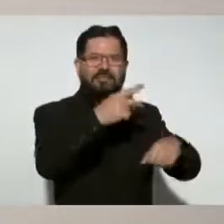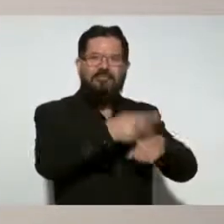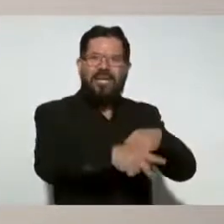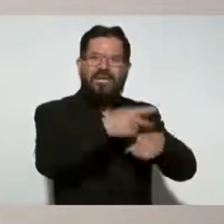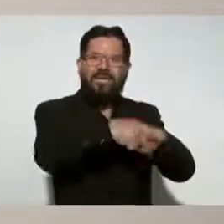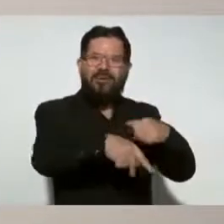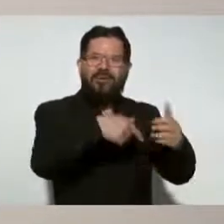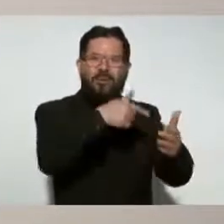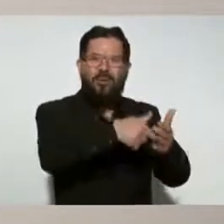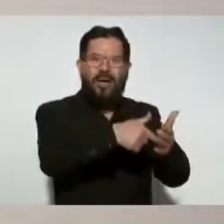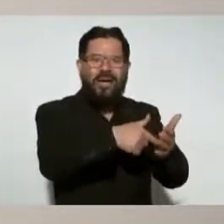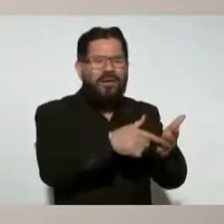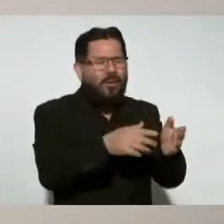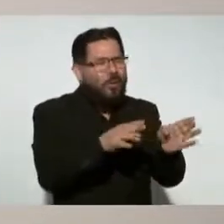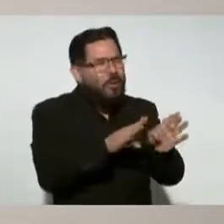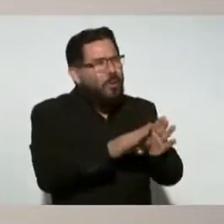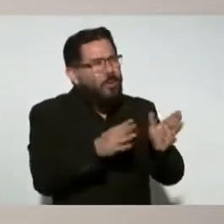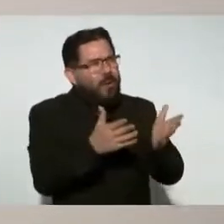Tengo